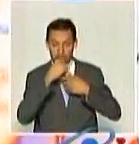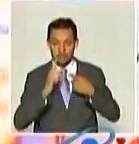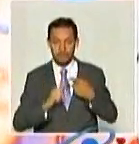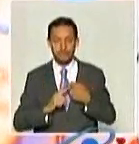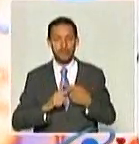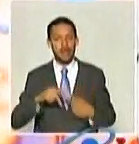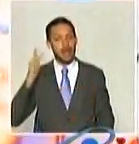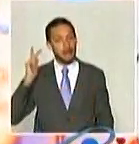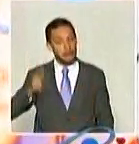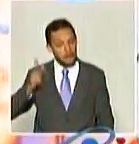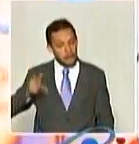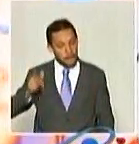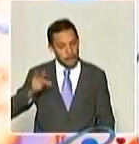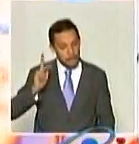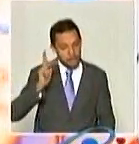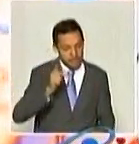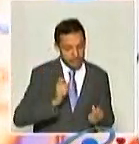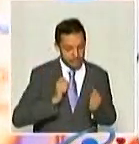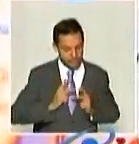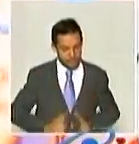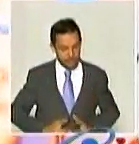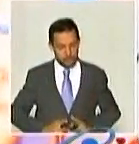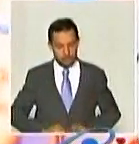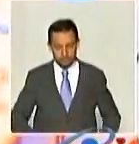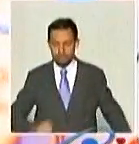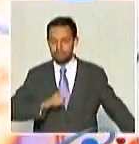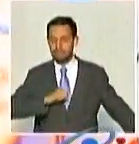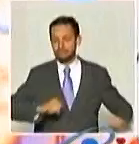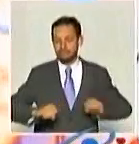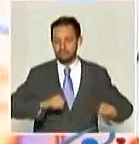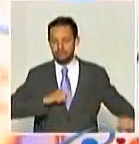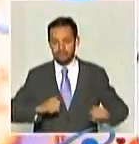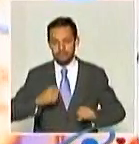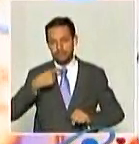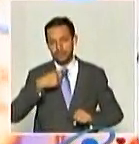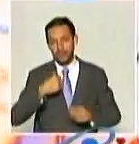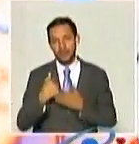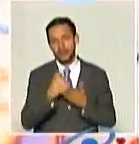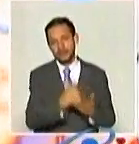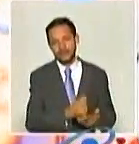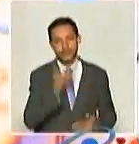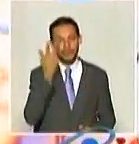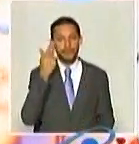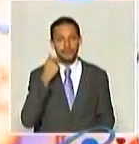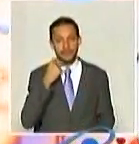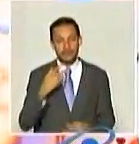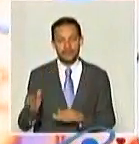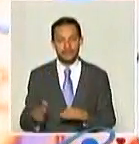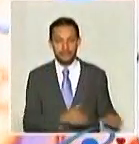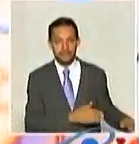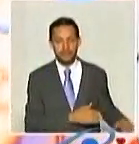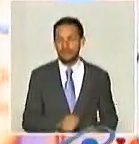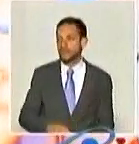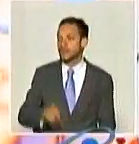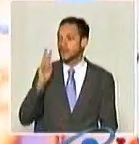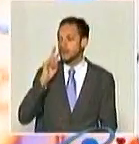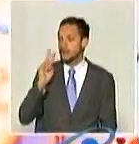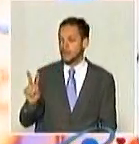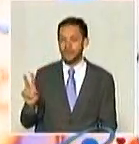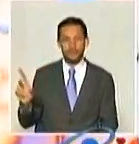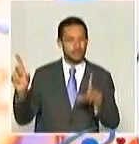esa limitación que ha tenido empieza a ser funcional en su vida cotidiana. Entonces vemos en la